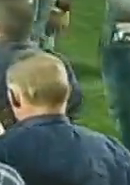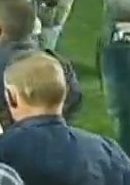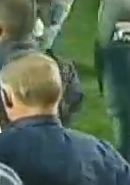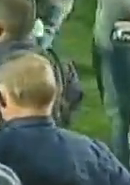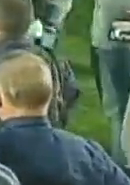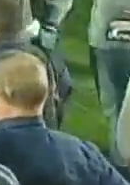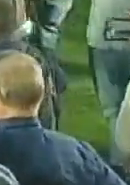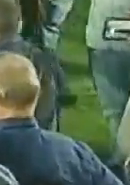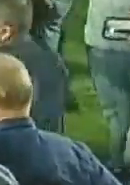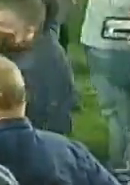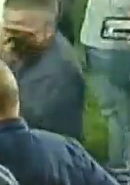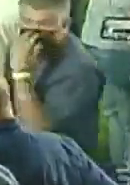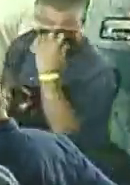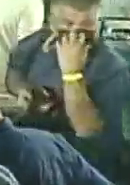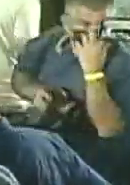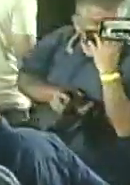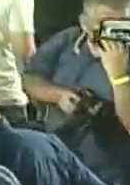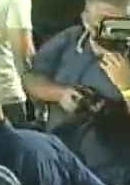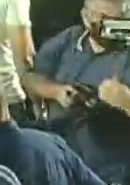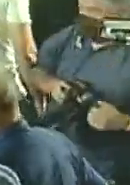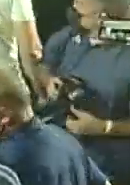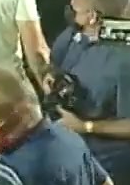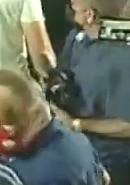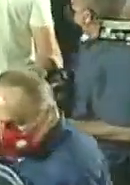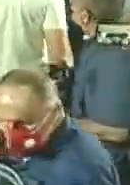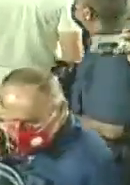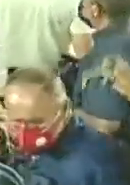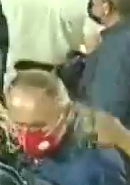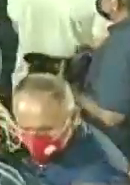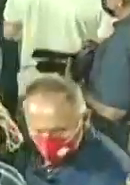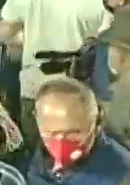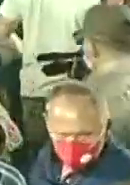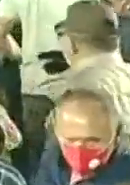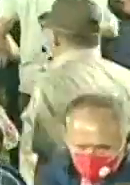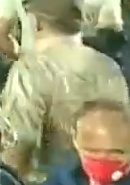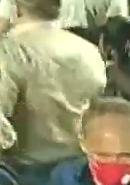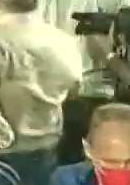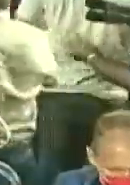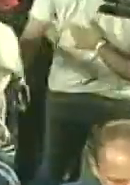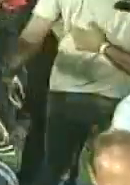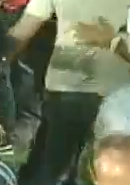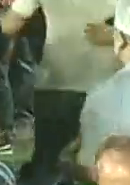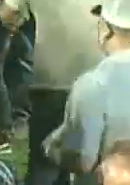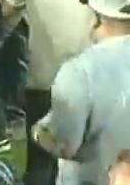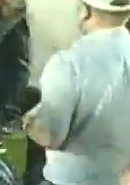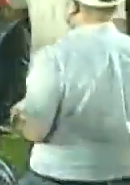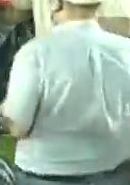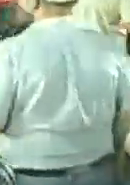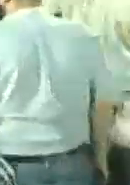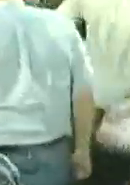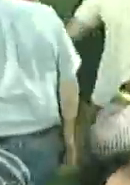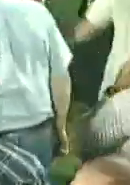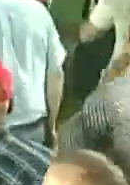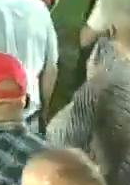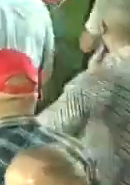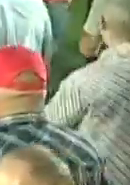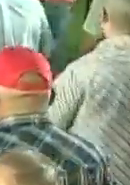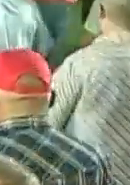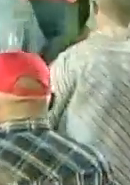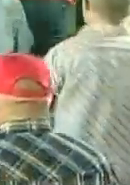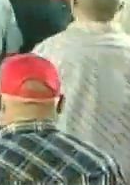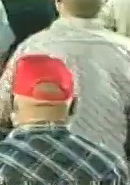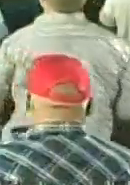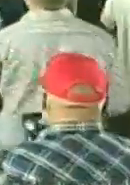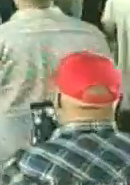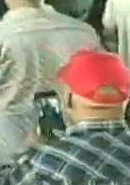y así comenzó el romance, cantante y fanaticada. Contigo me siento en casa, ay, ay, ay,